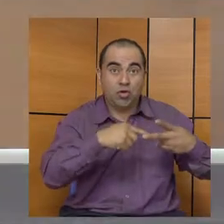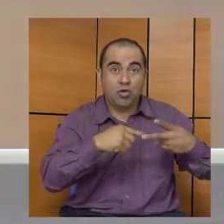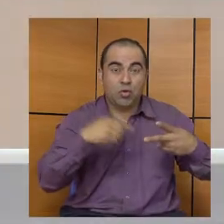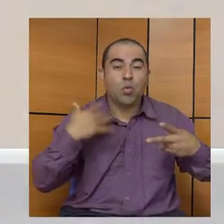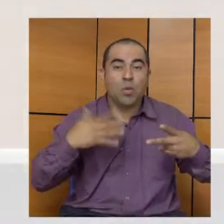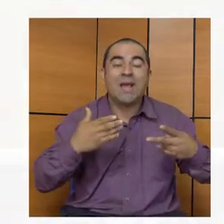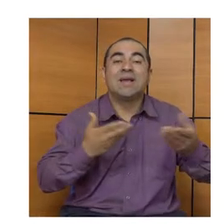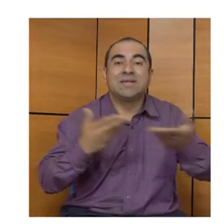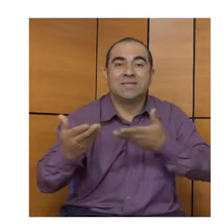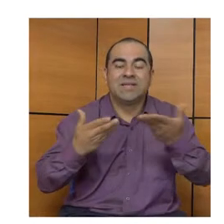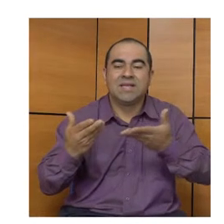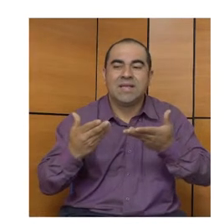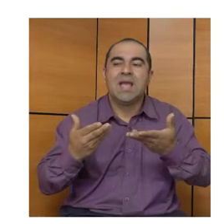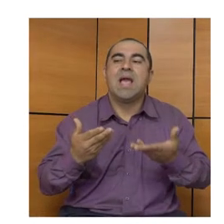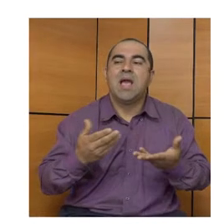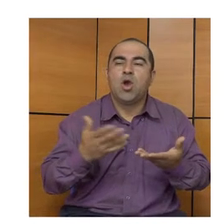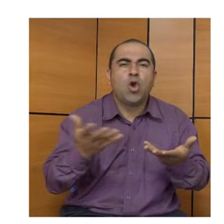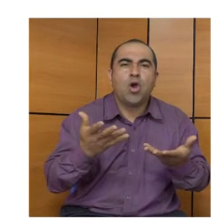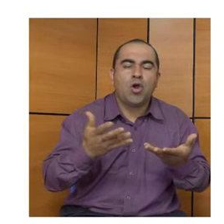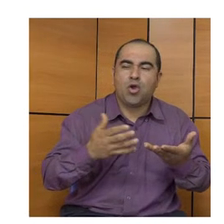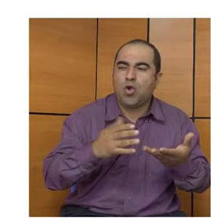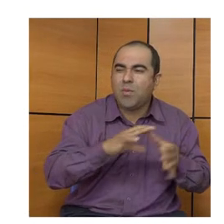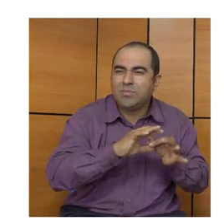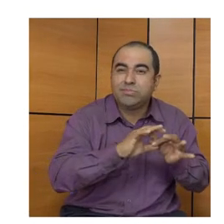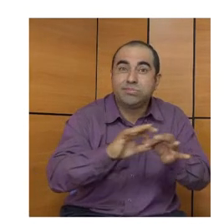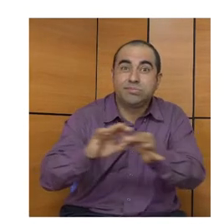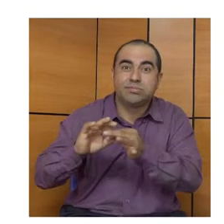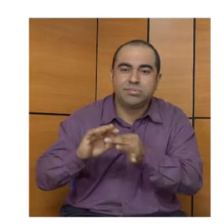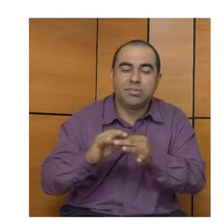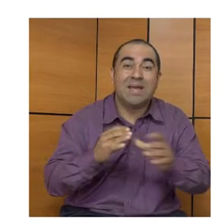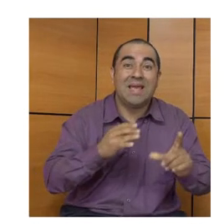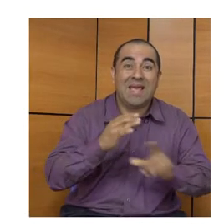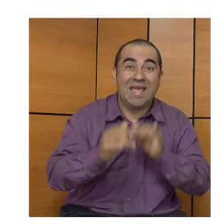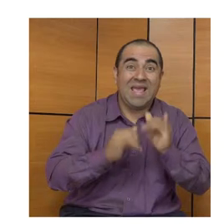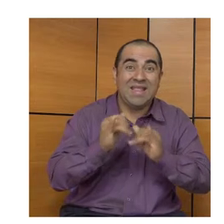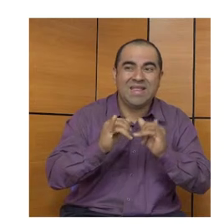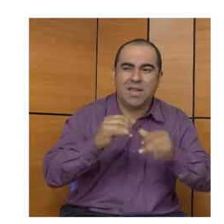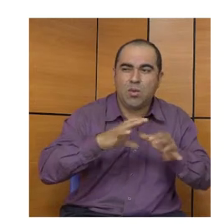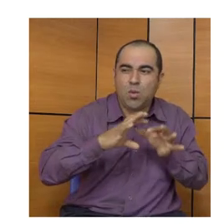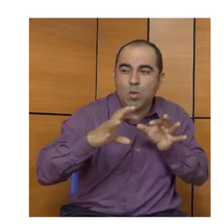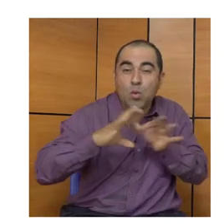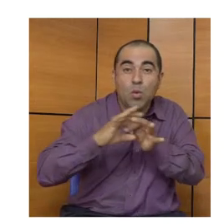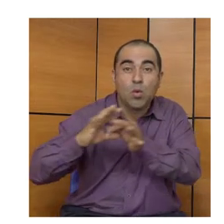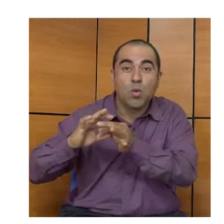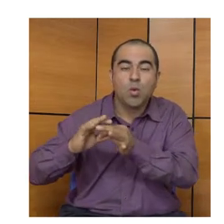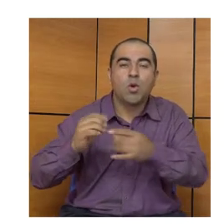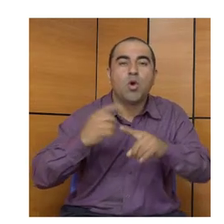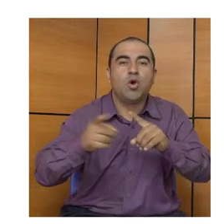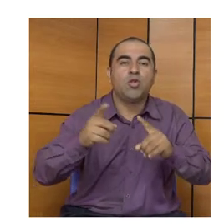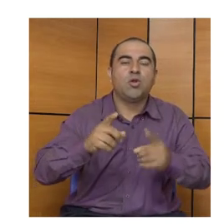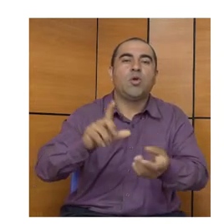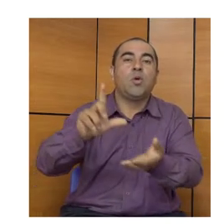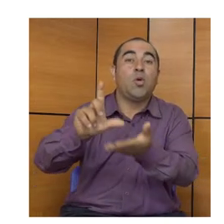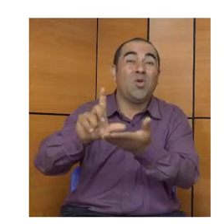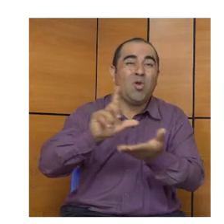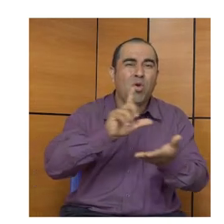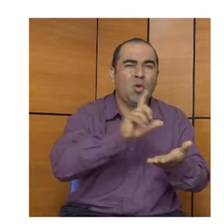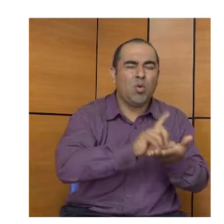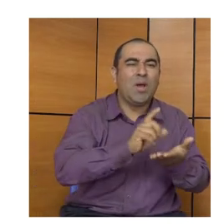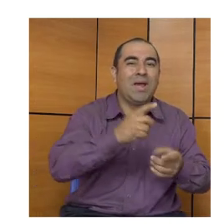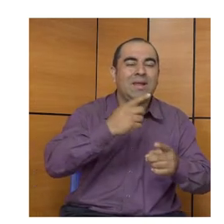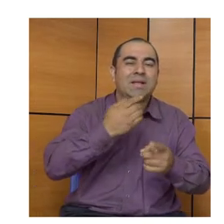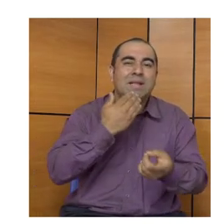en estos dos servicios, redes sociales y banca electrónica, ¿no? A los elementos demográficos de los que habíamos empezado a